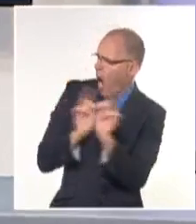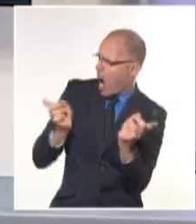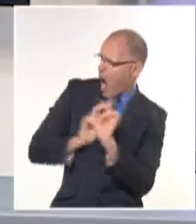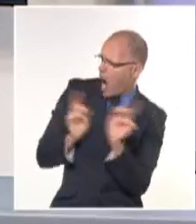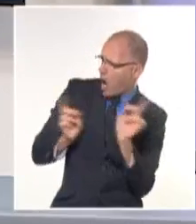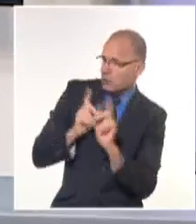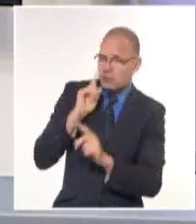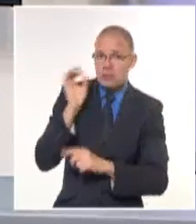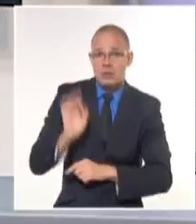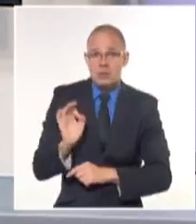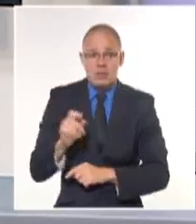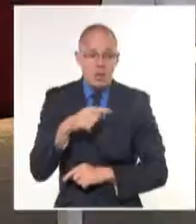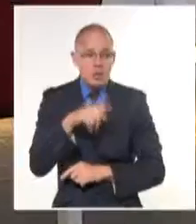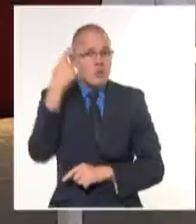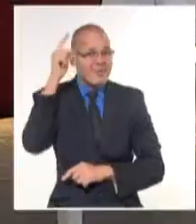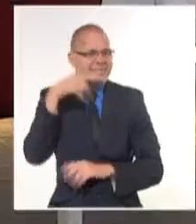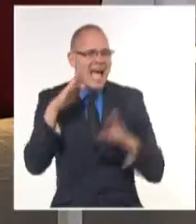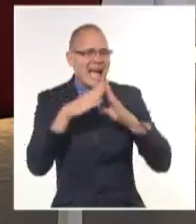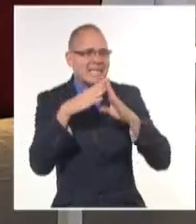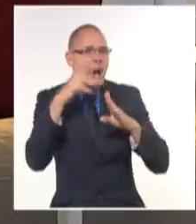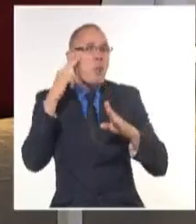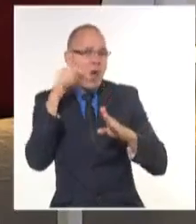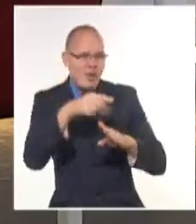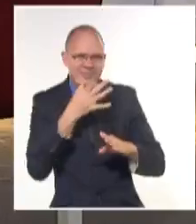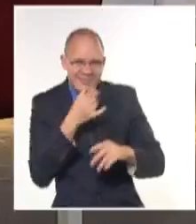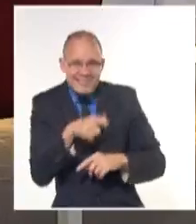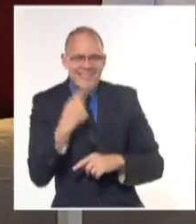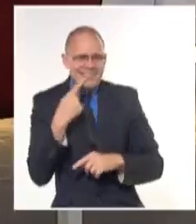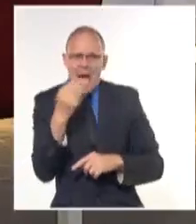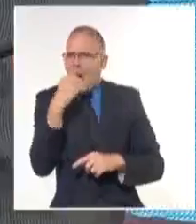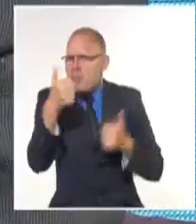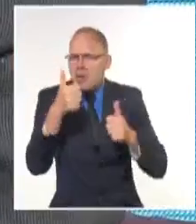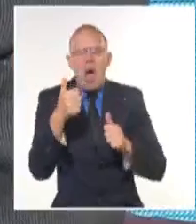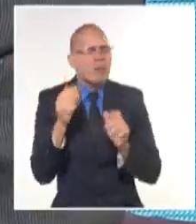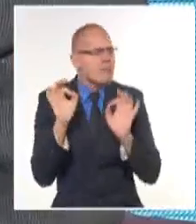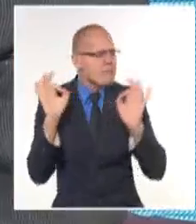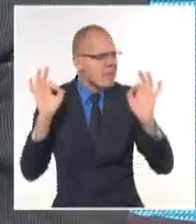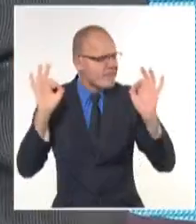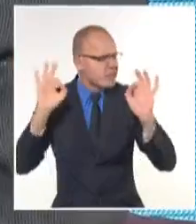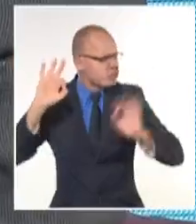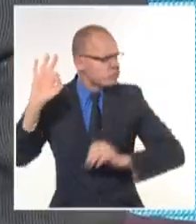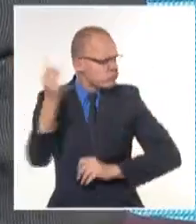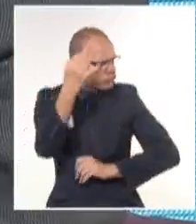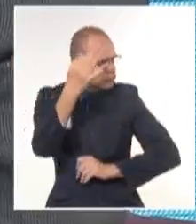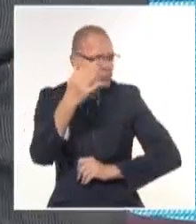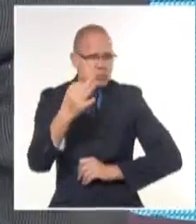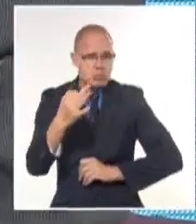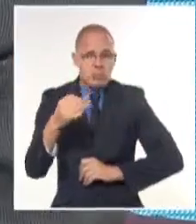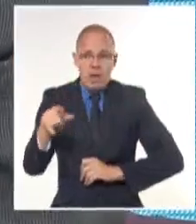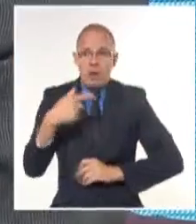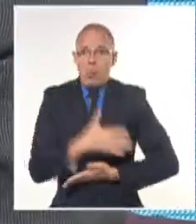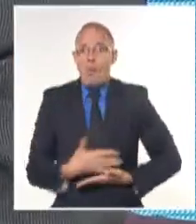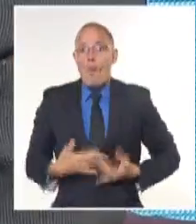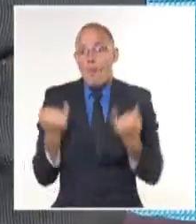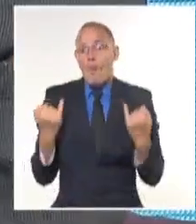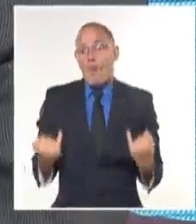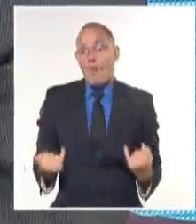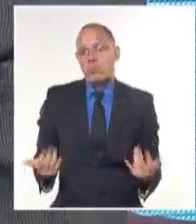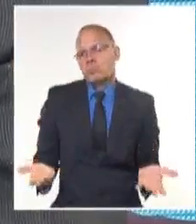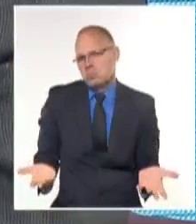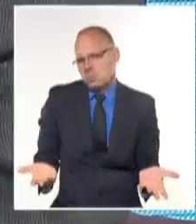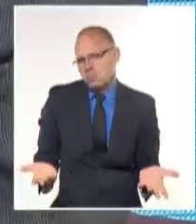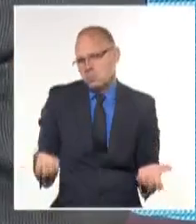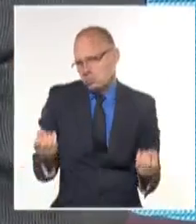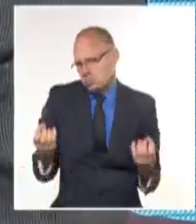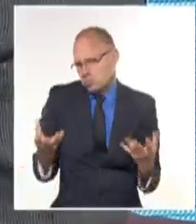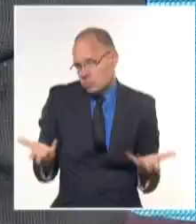casa de abuelos, ¿desde cuándo? La auditoría es fundamental que tenga acciones de confirmación con terceros, o inclusive desde las auditorías del presupuesto se